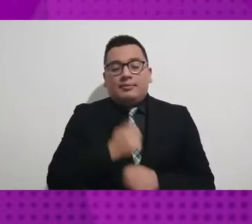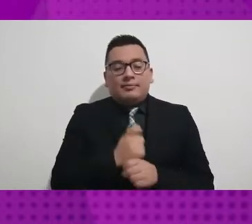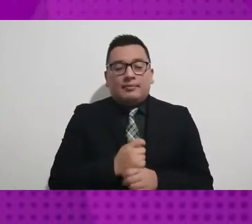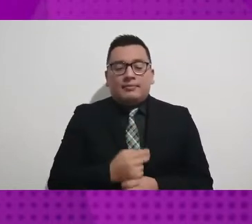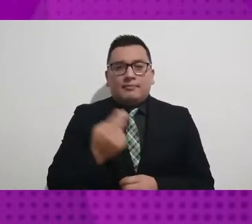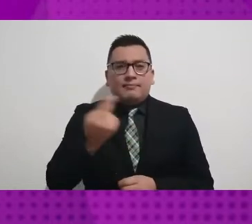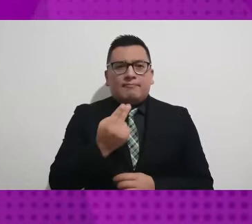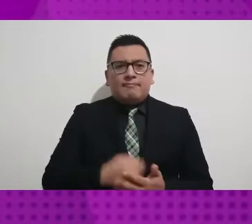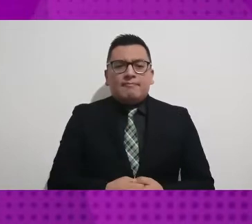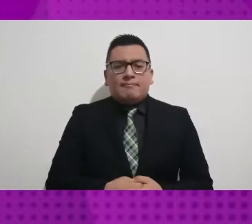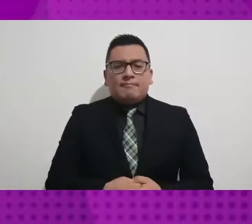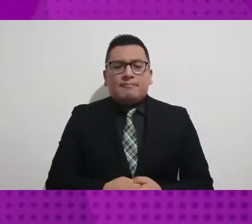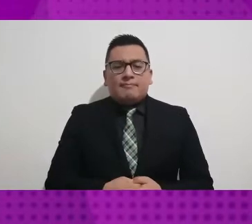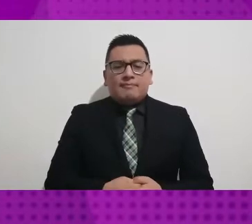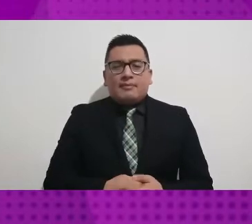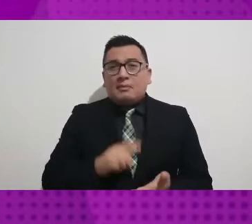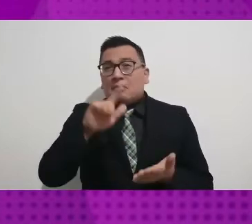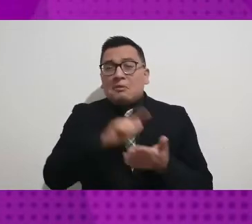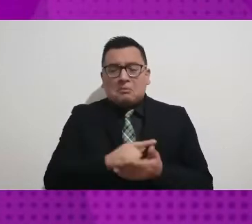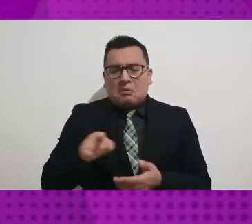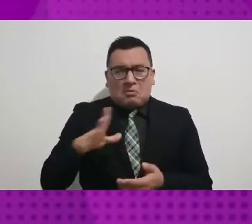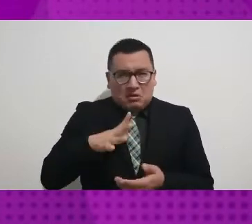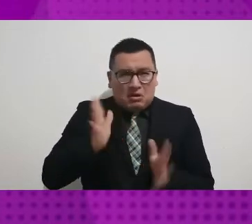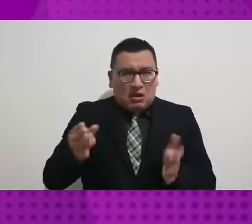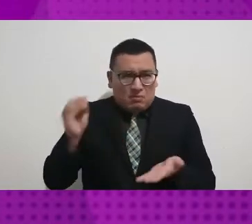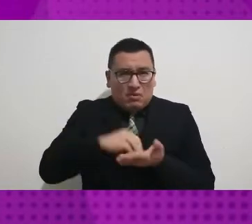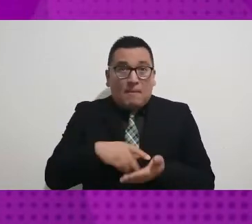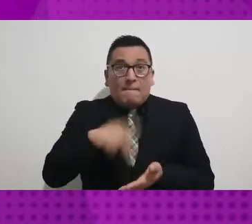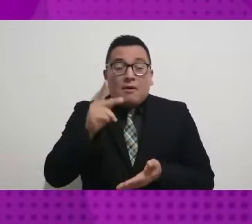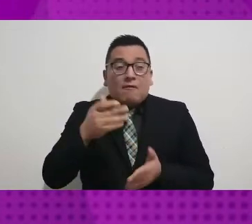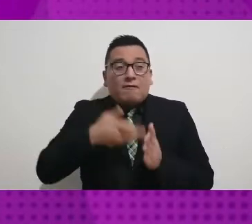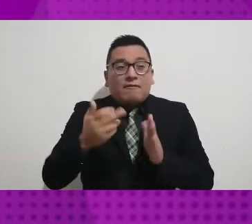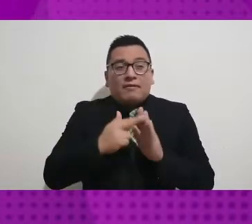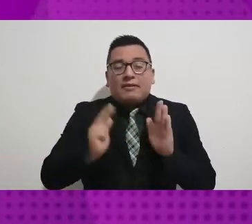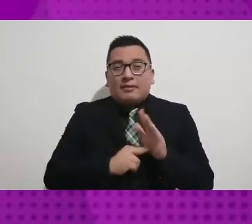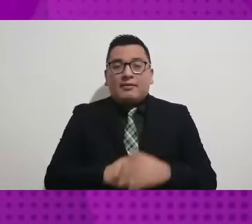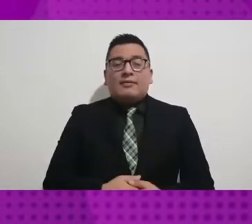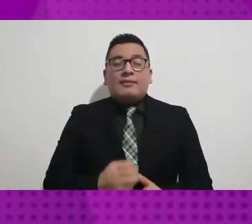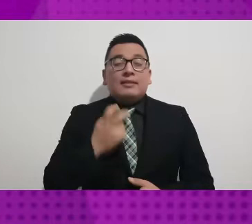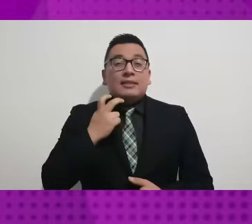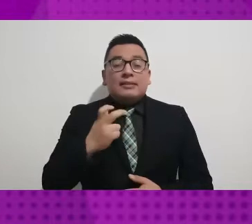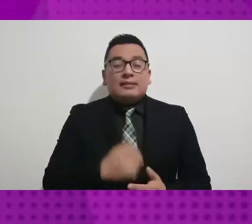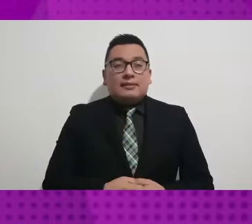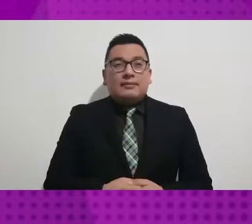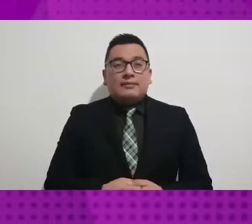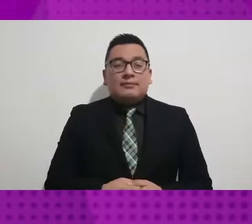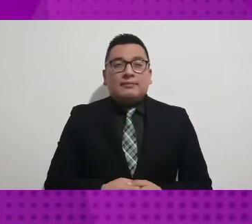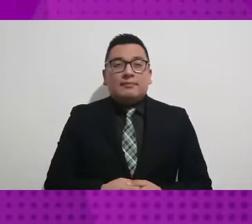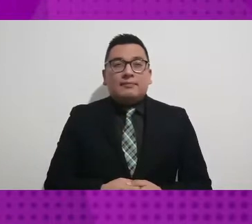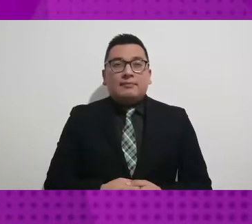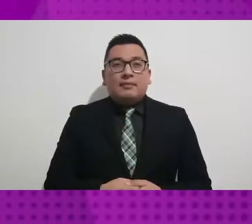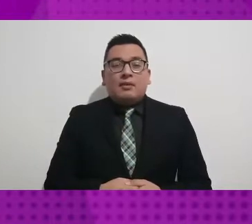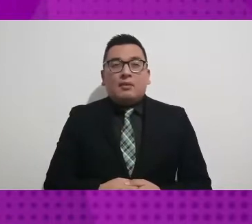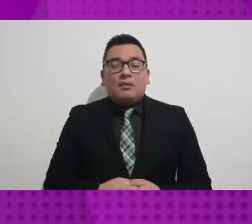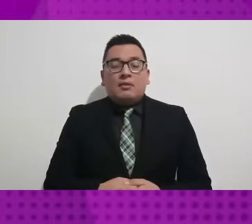derrotero fue que se preveían a nivel constitucional las candidaturas independientes, pero no había una regulación. Y esto